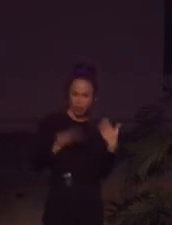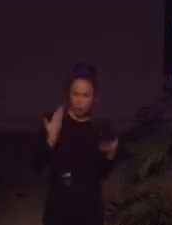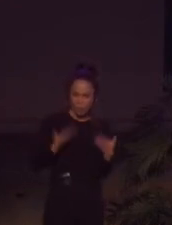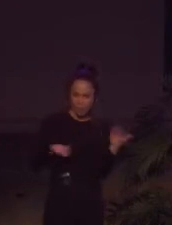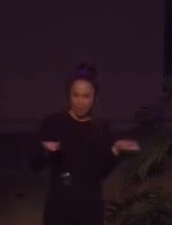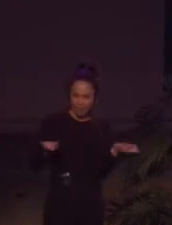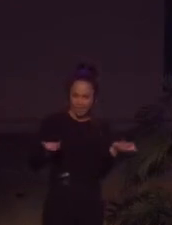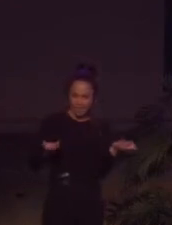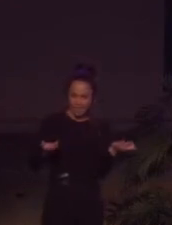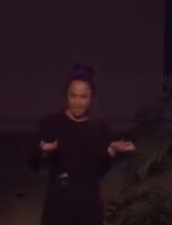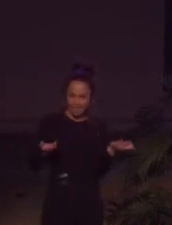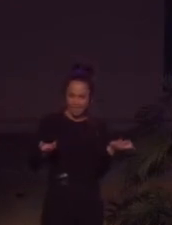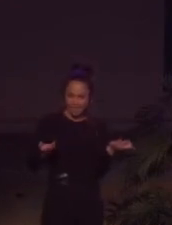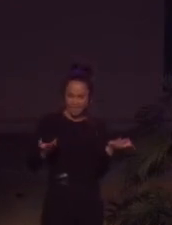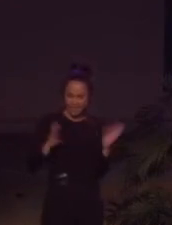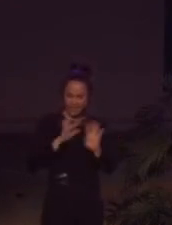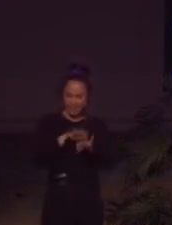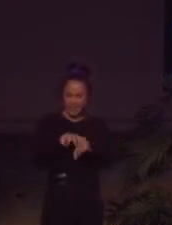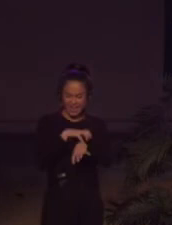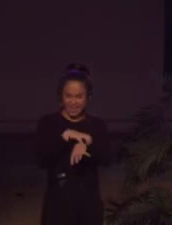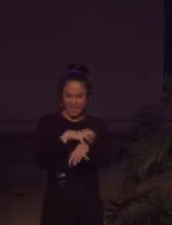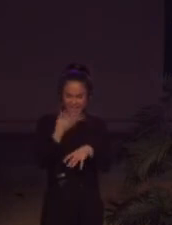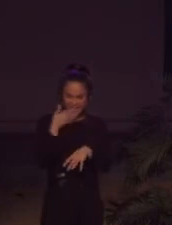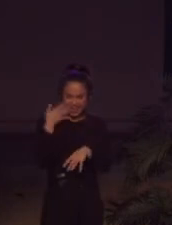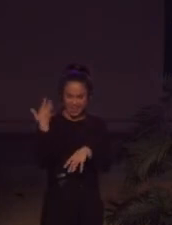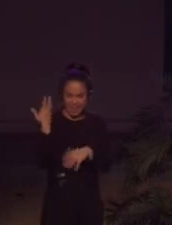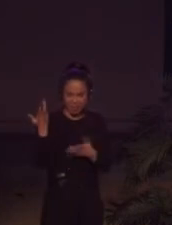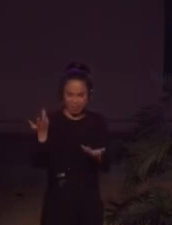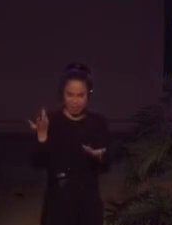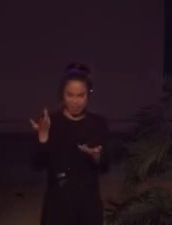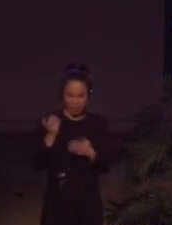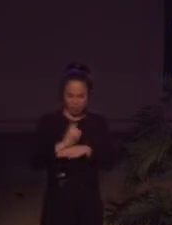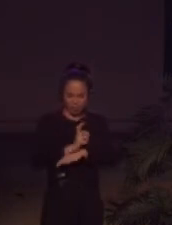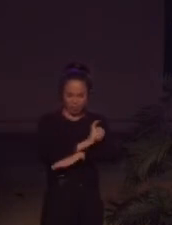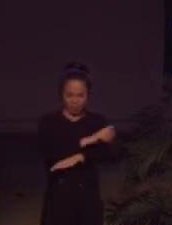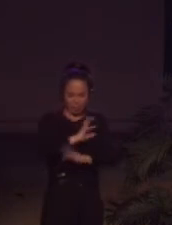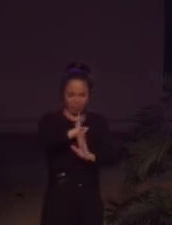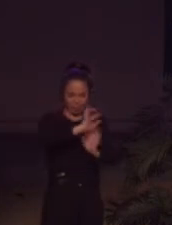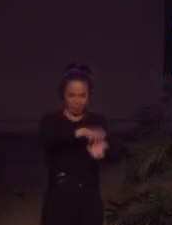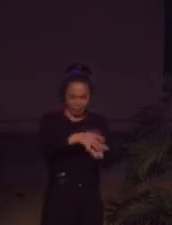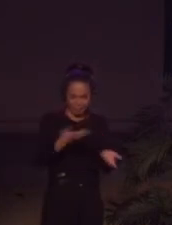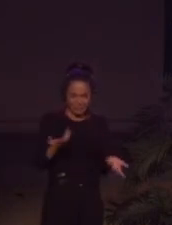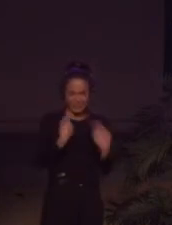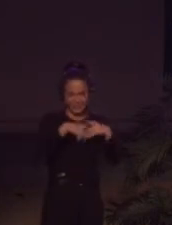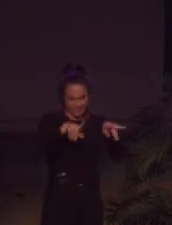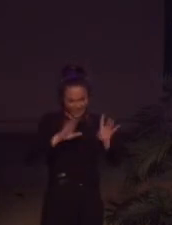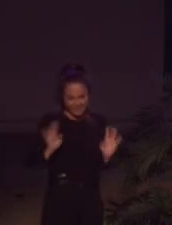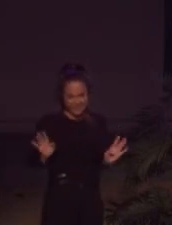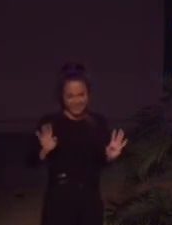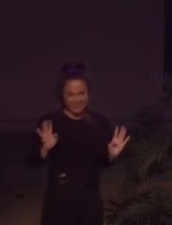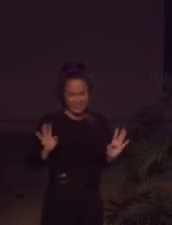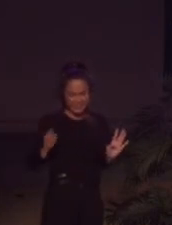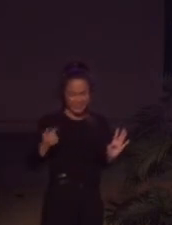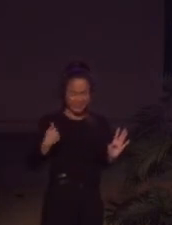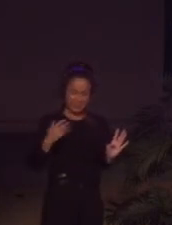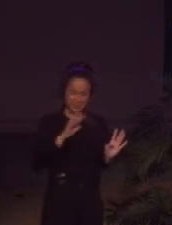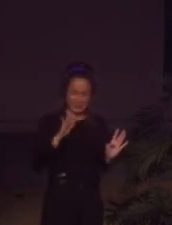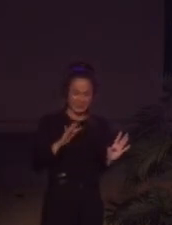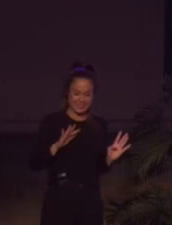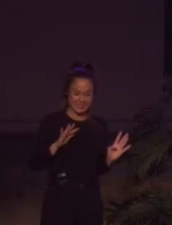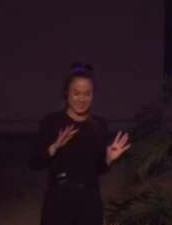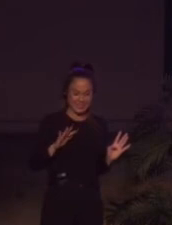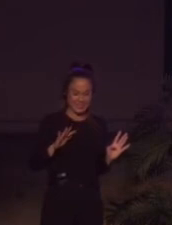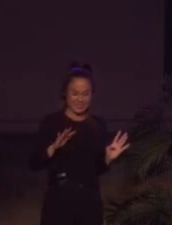con un gato que caza a quien quiera cazar, ¿no? O sea, me parece como que es, o sea, mira cómo